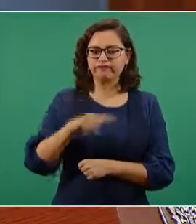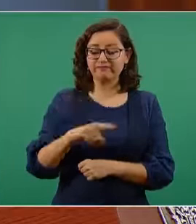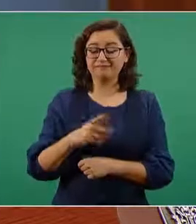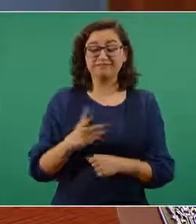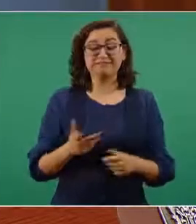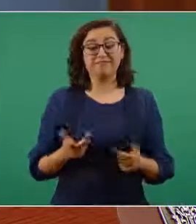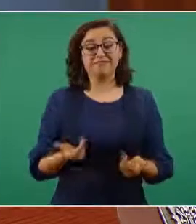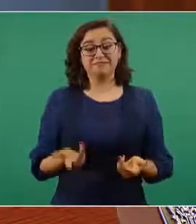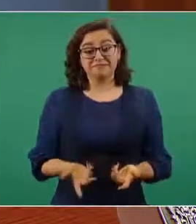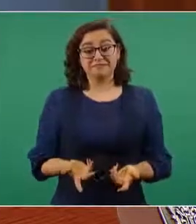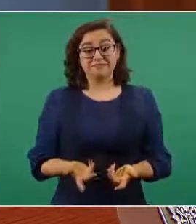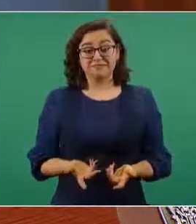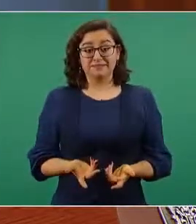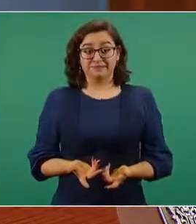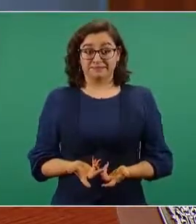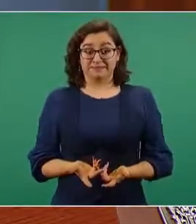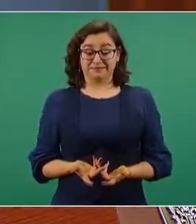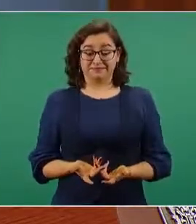Entonces es distinto.